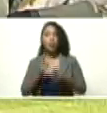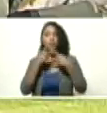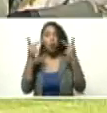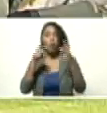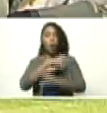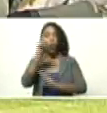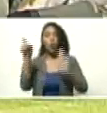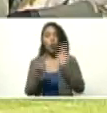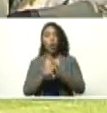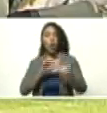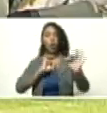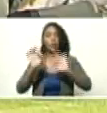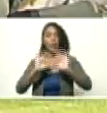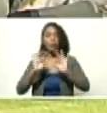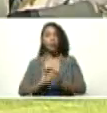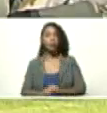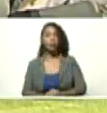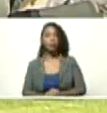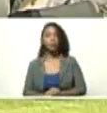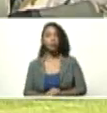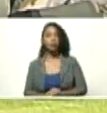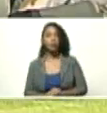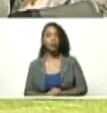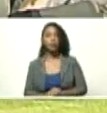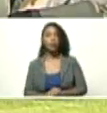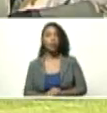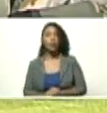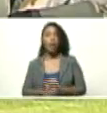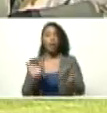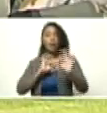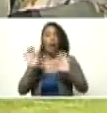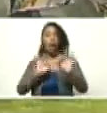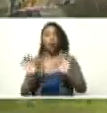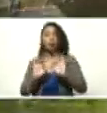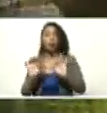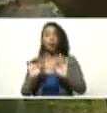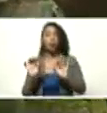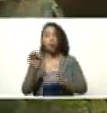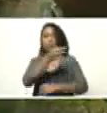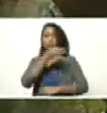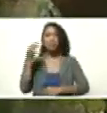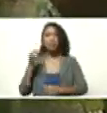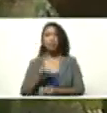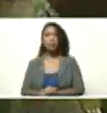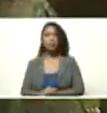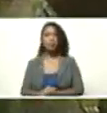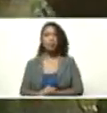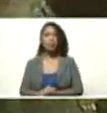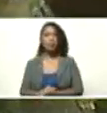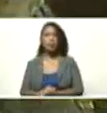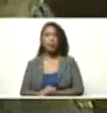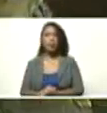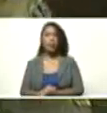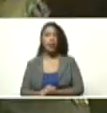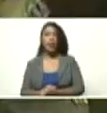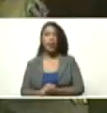general, en los teatros, espectáculos teatrales, en el Teresa